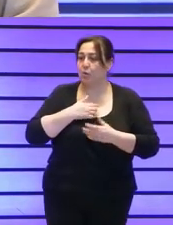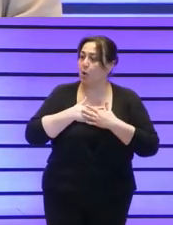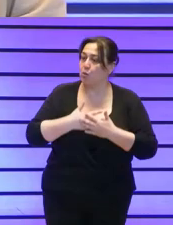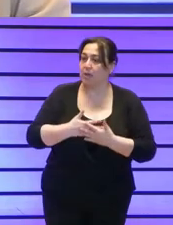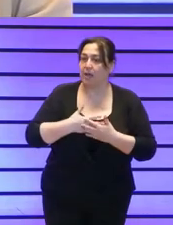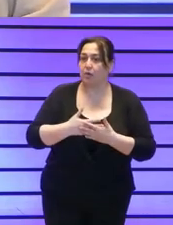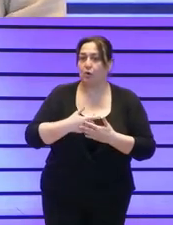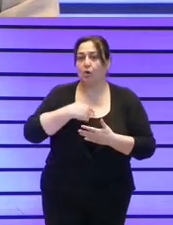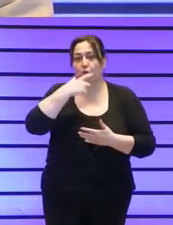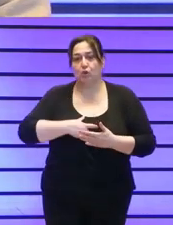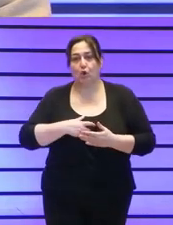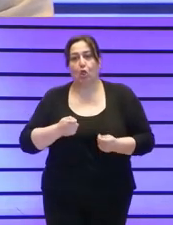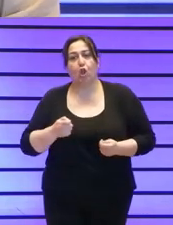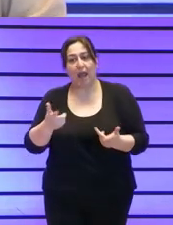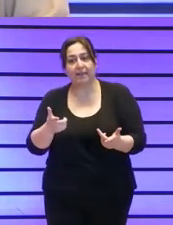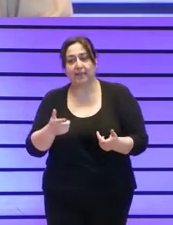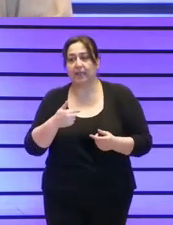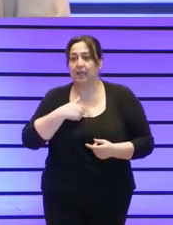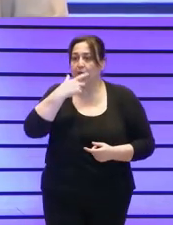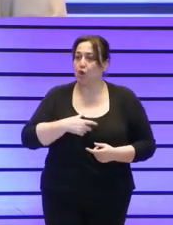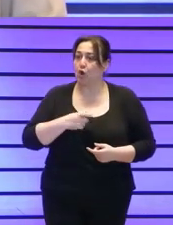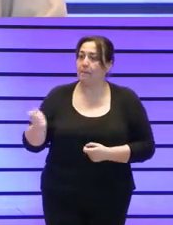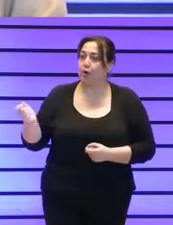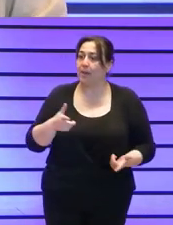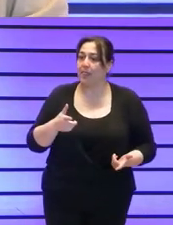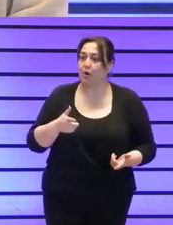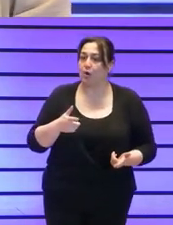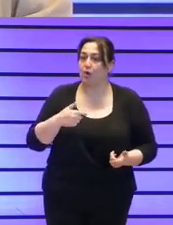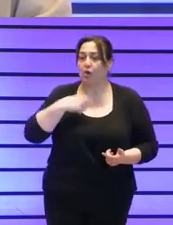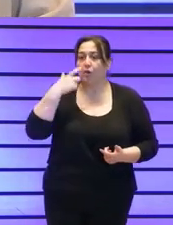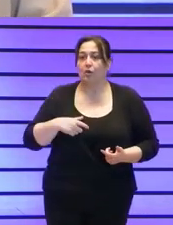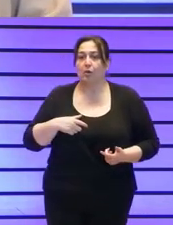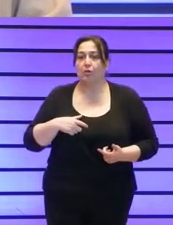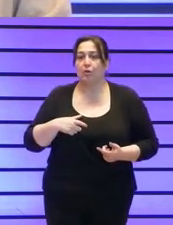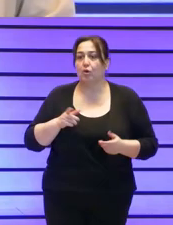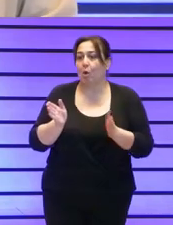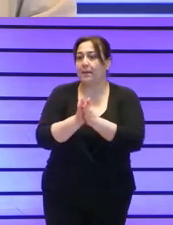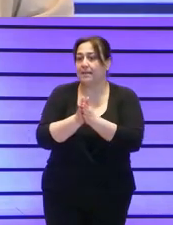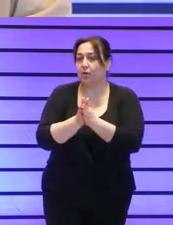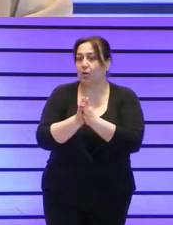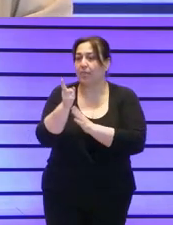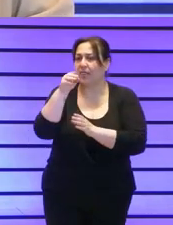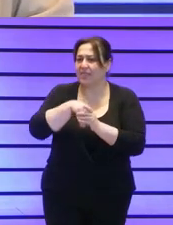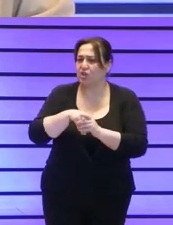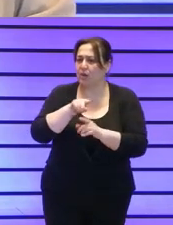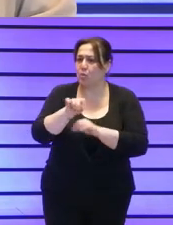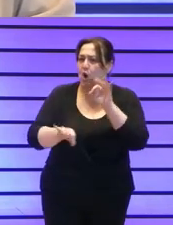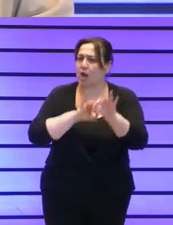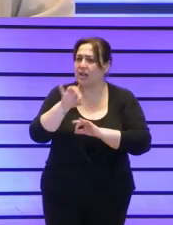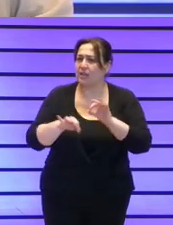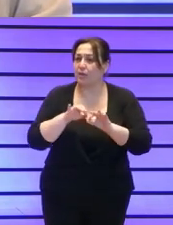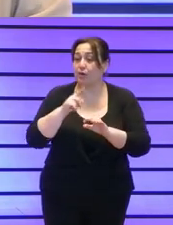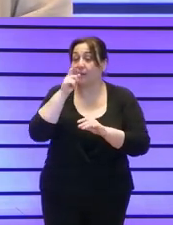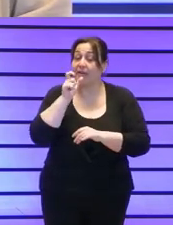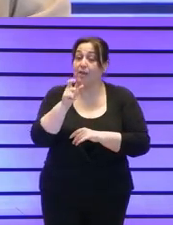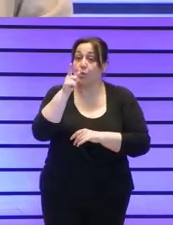voluntario, ser donante, ser proveedor, ser partner de una organización, iba a decir una